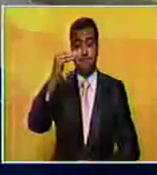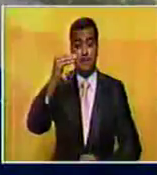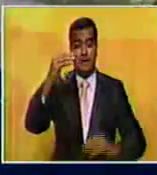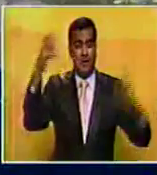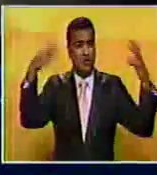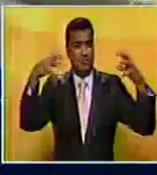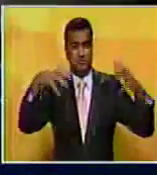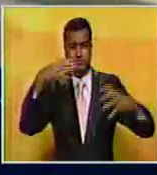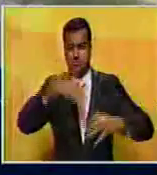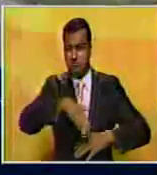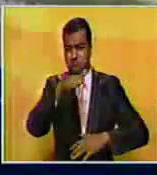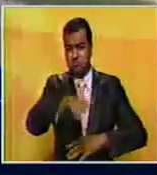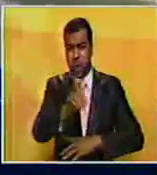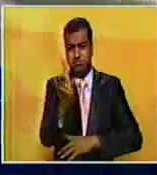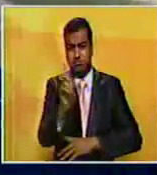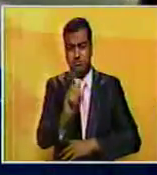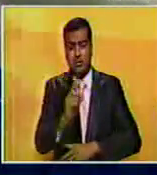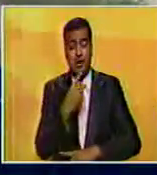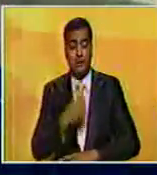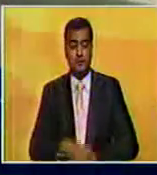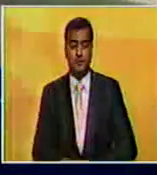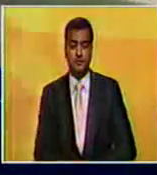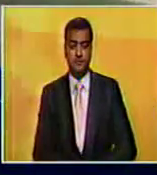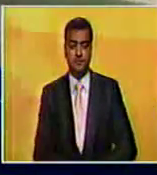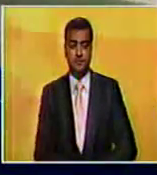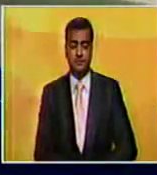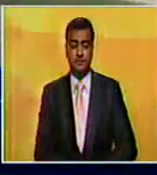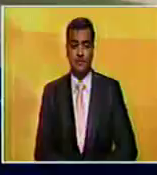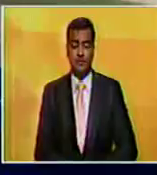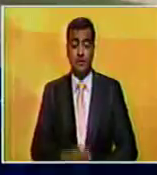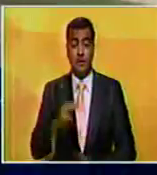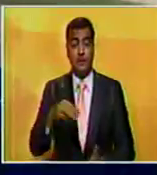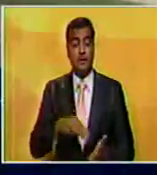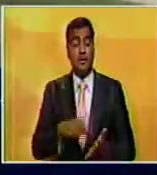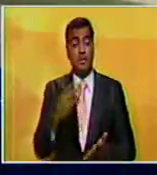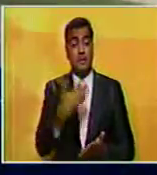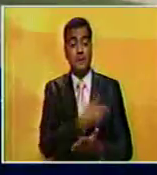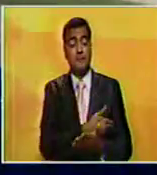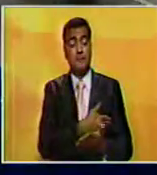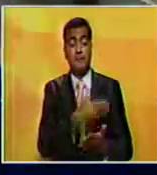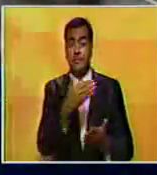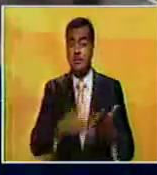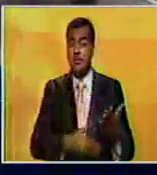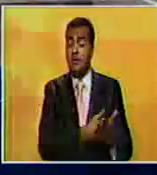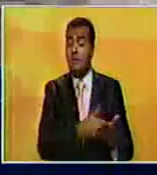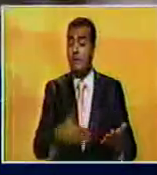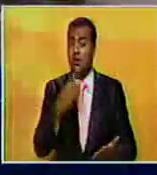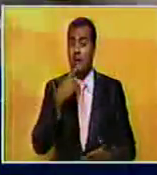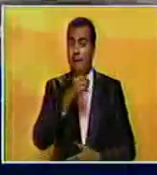de 200 kilómetros por hora. Irma dejó en Miami a 3,5 millones de personas sin luz,